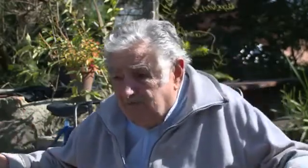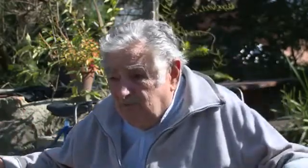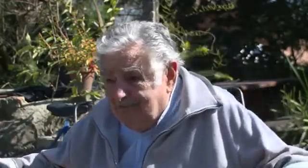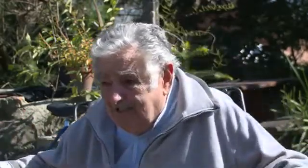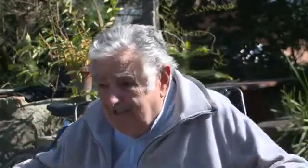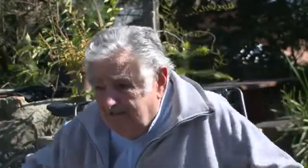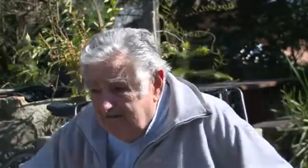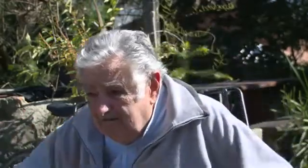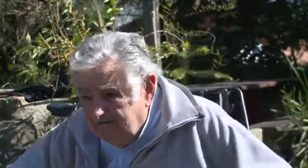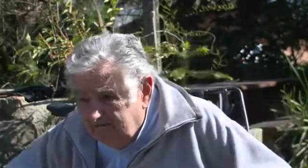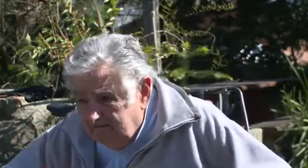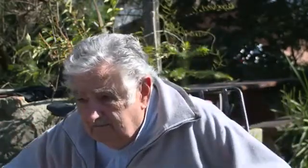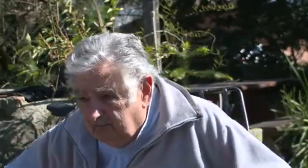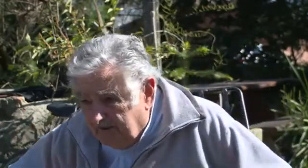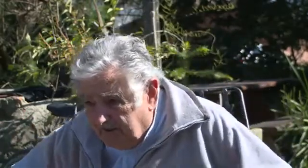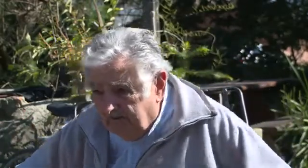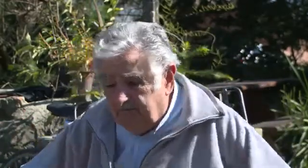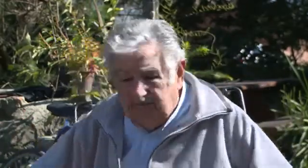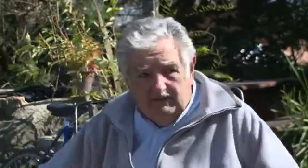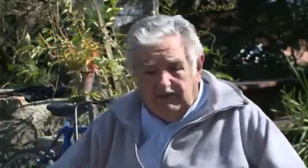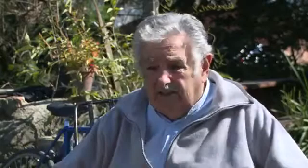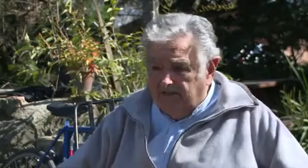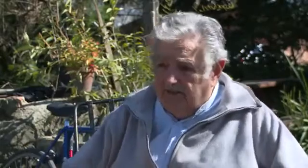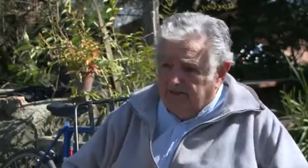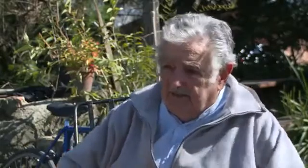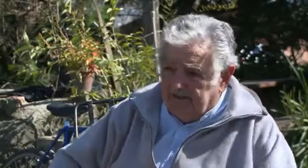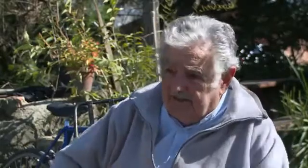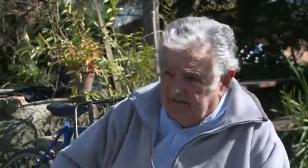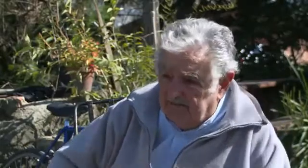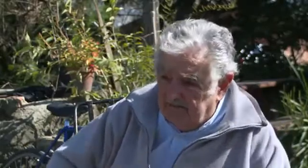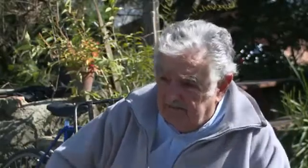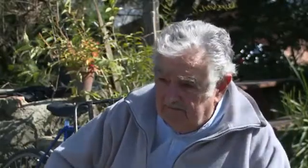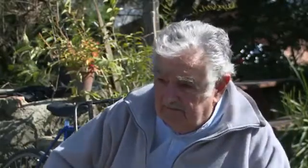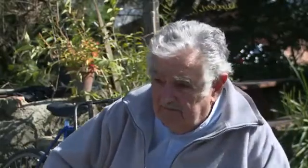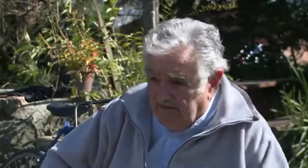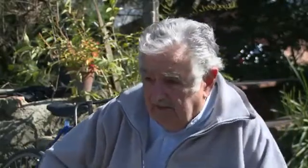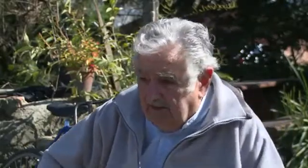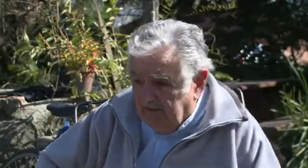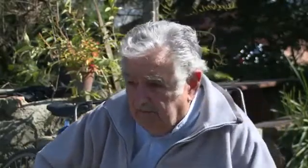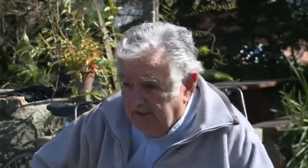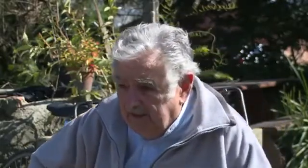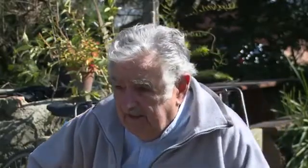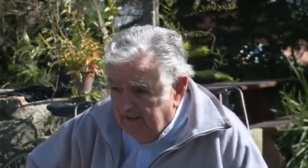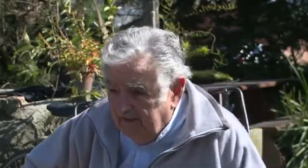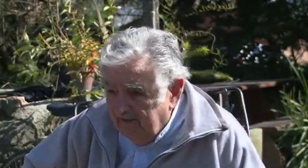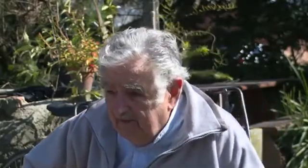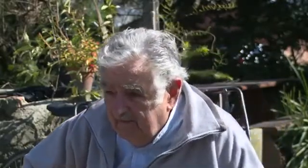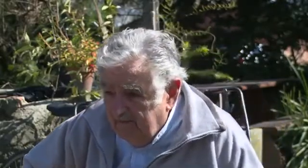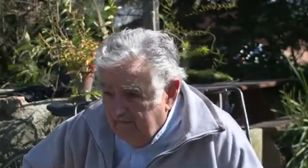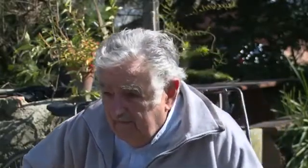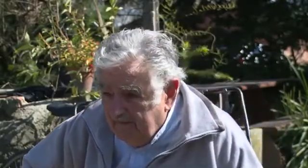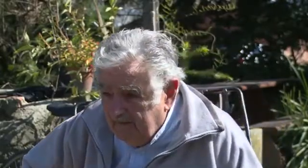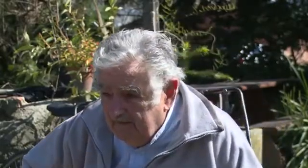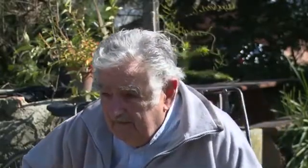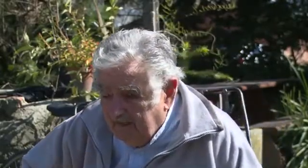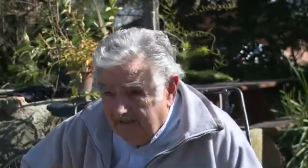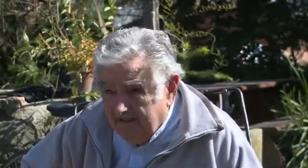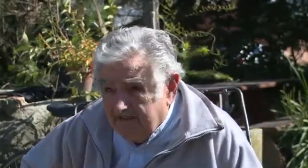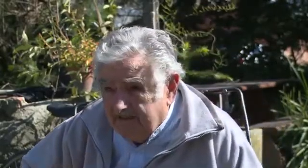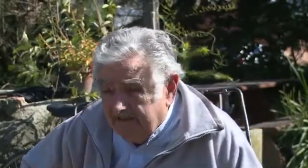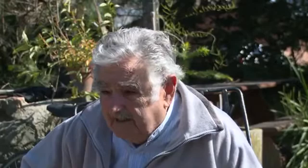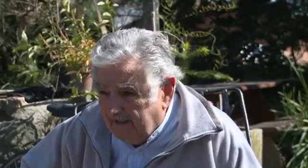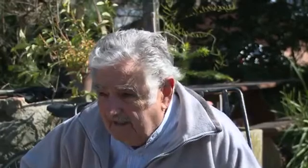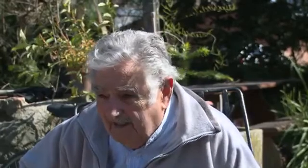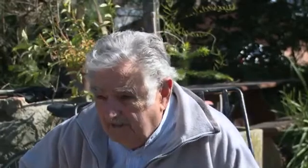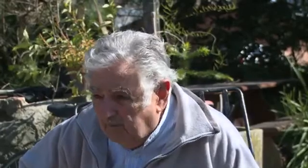son de carácter mundial. Por ejemplo, el cambio climático. No lo arregla ningún país. Hay